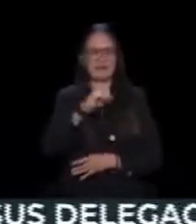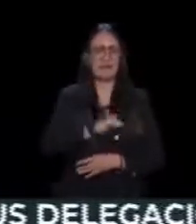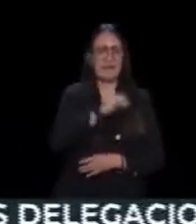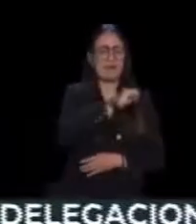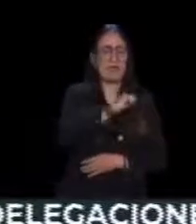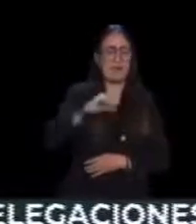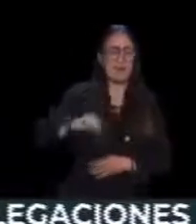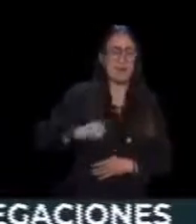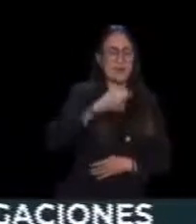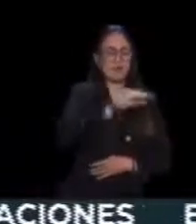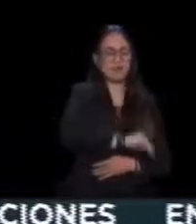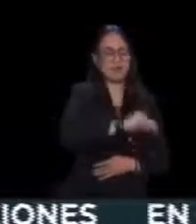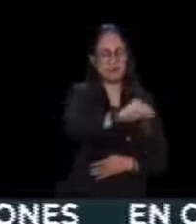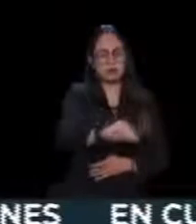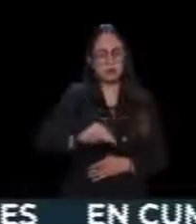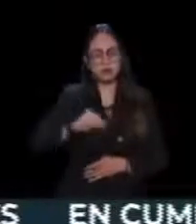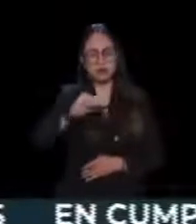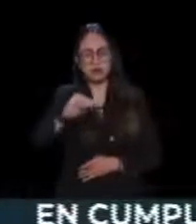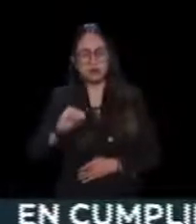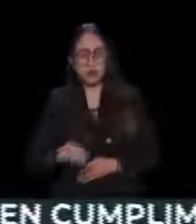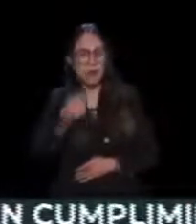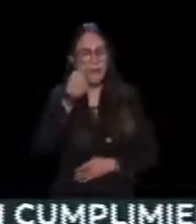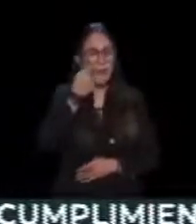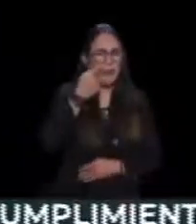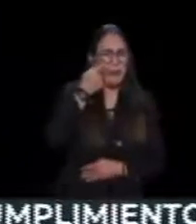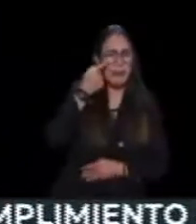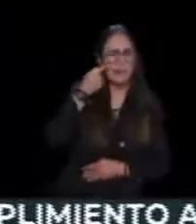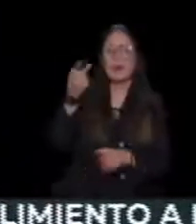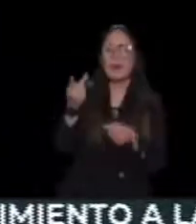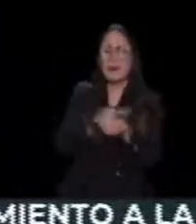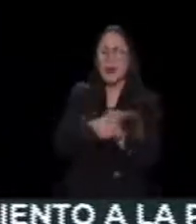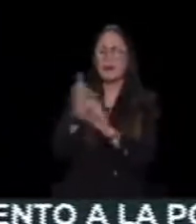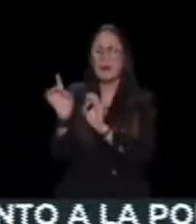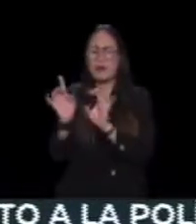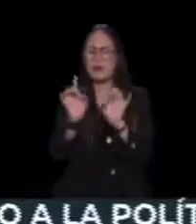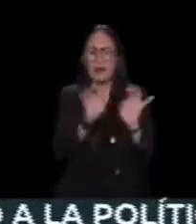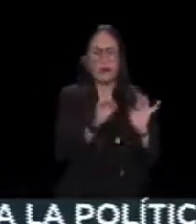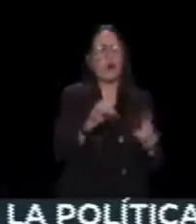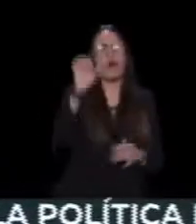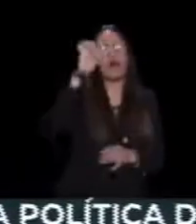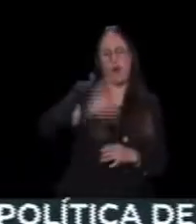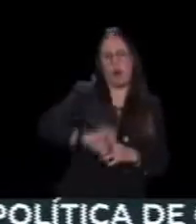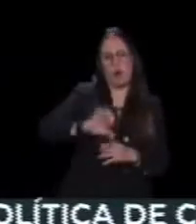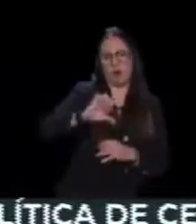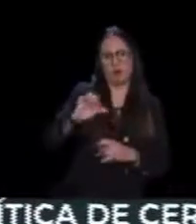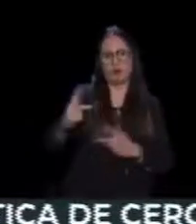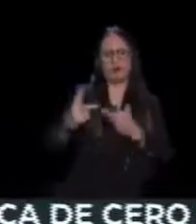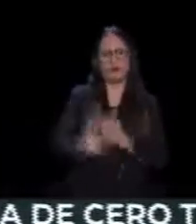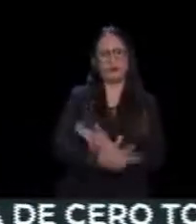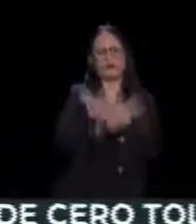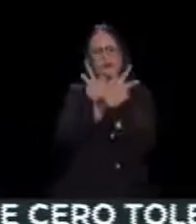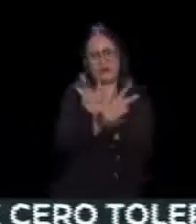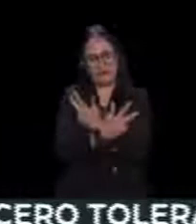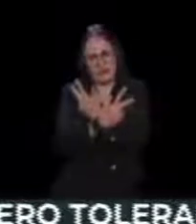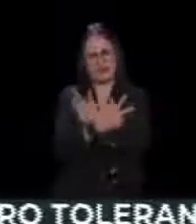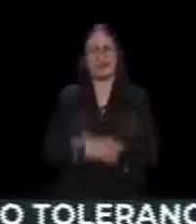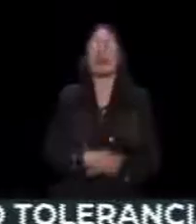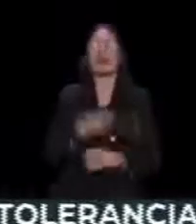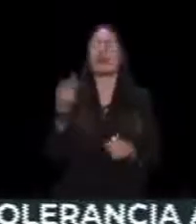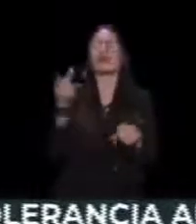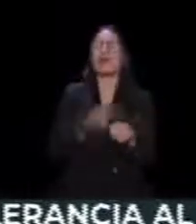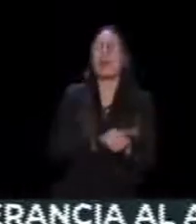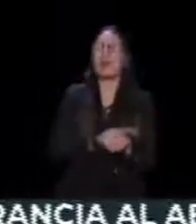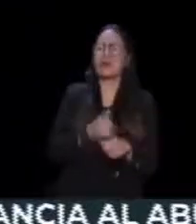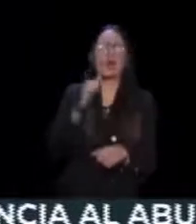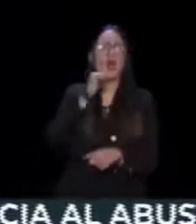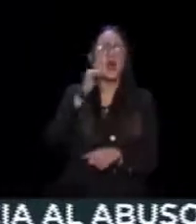alcaldías de la Ciudad de México dando un reporte de la jornada. Y hoy nos acompañan vía Zoom con ahora un recuento de lo